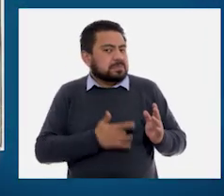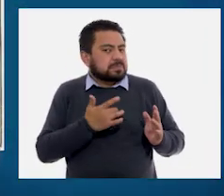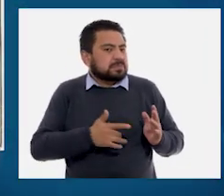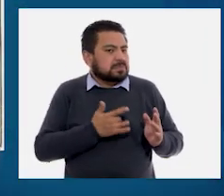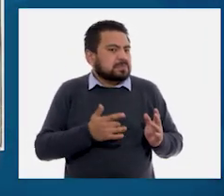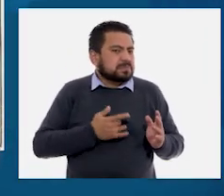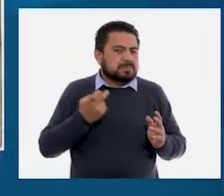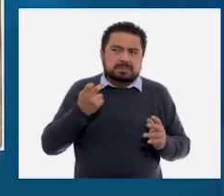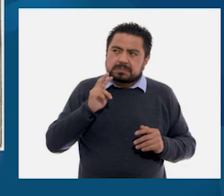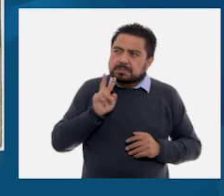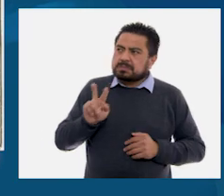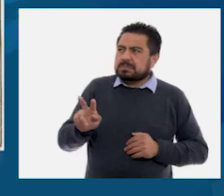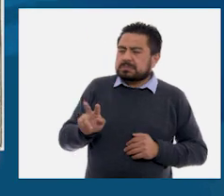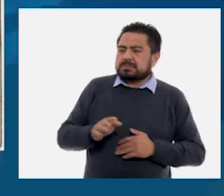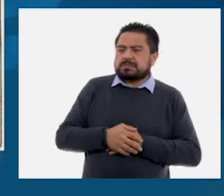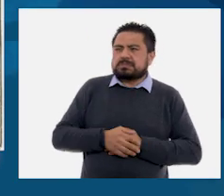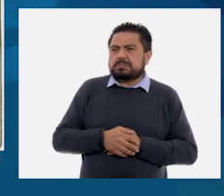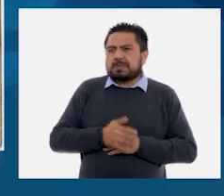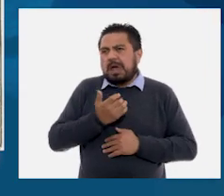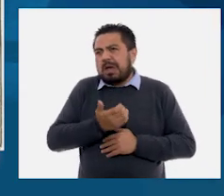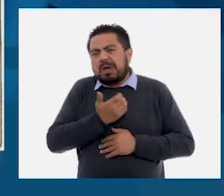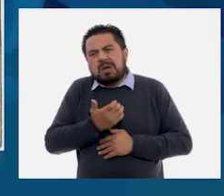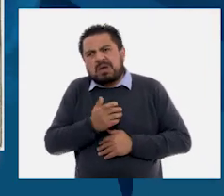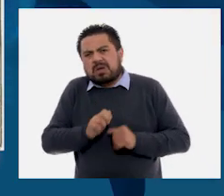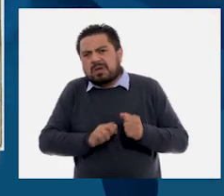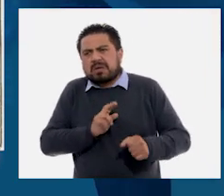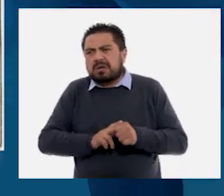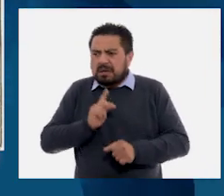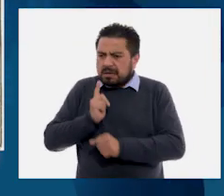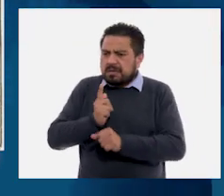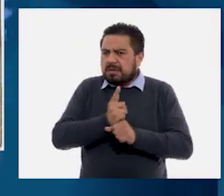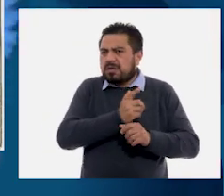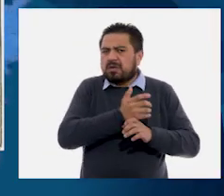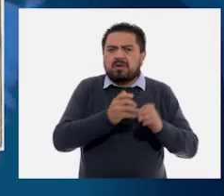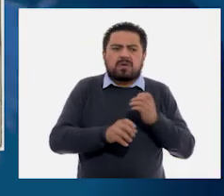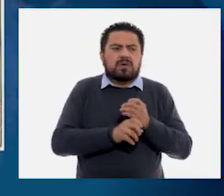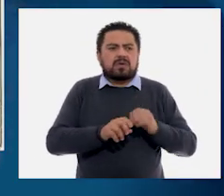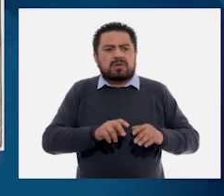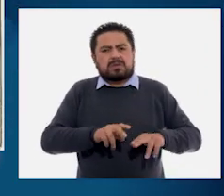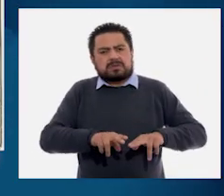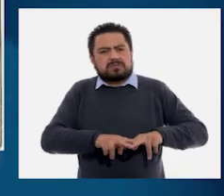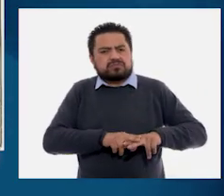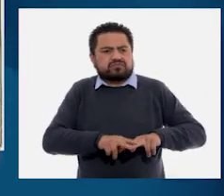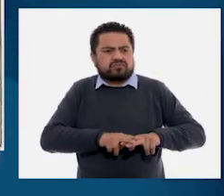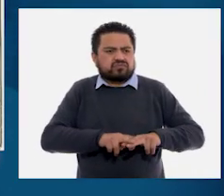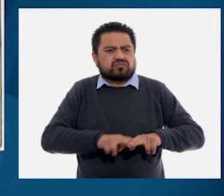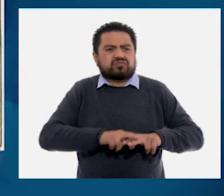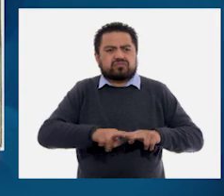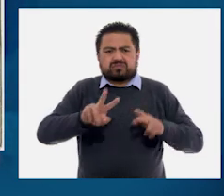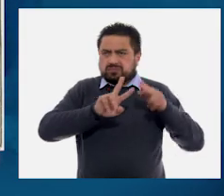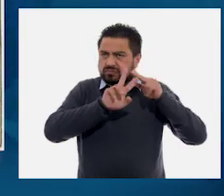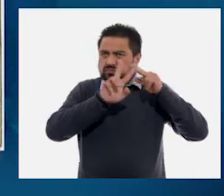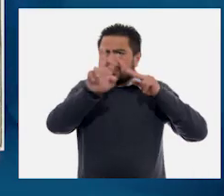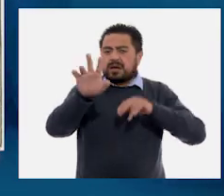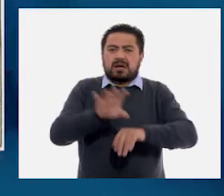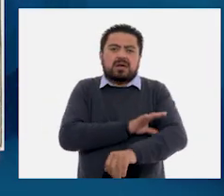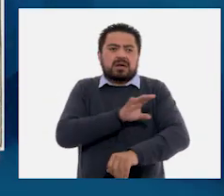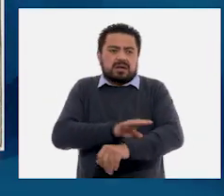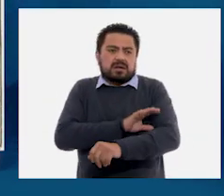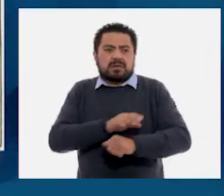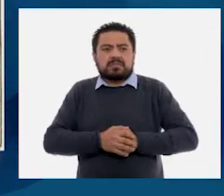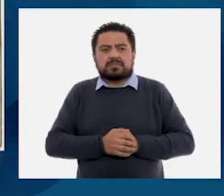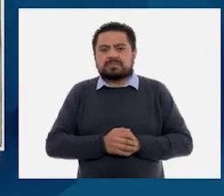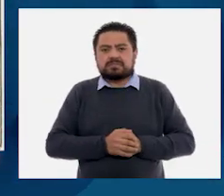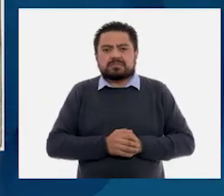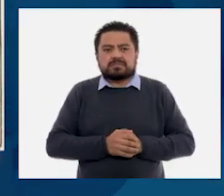una escena citarina típica. Identifico los elementos del tranvía, obviamente, que lleva sus cables eléctricos en la parte